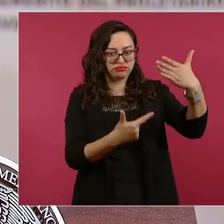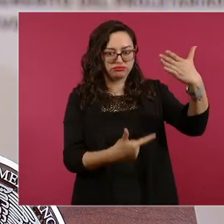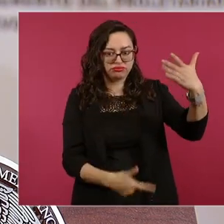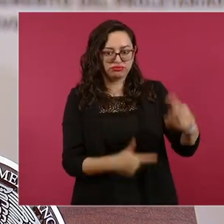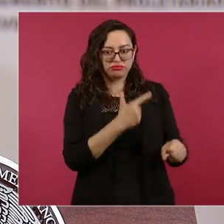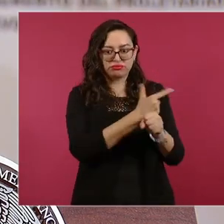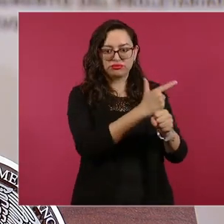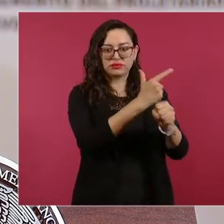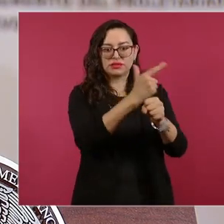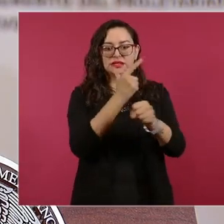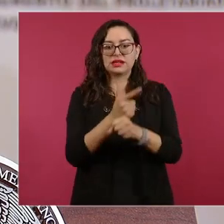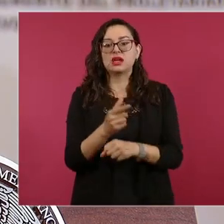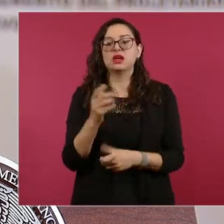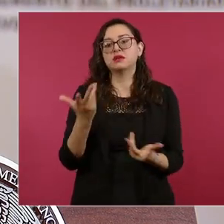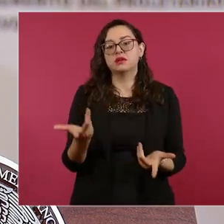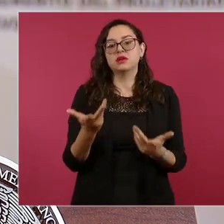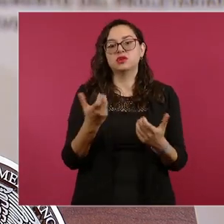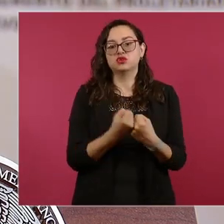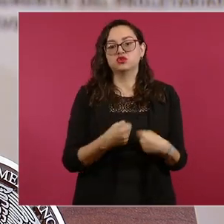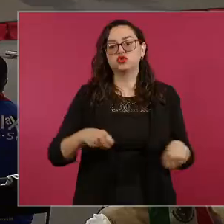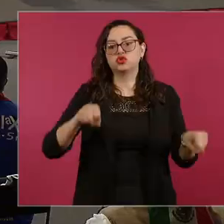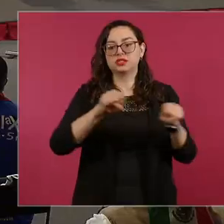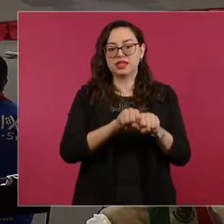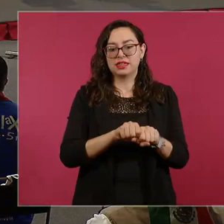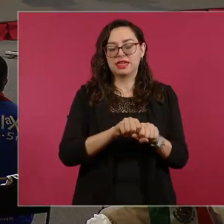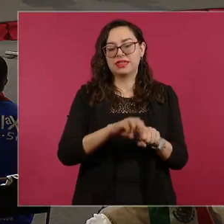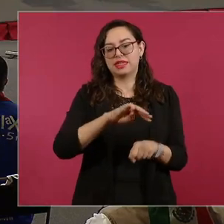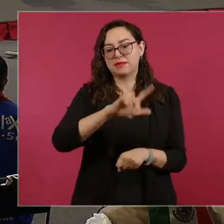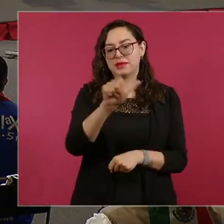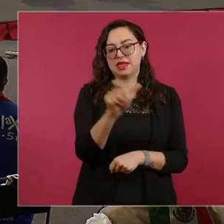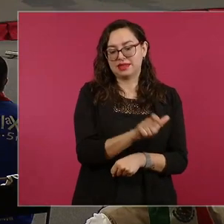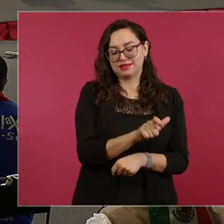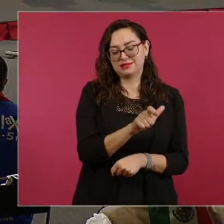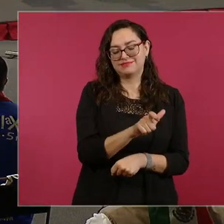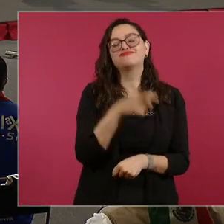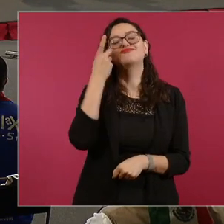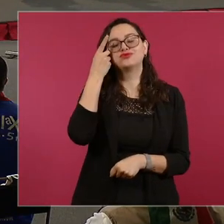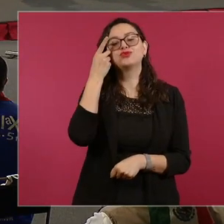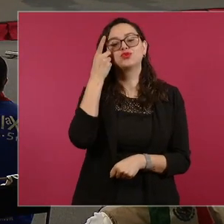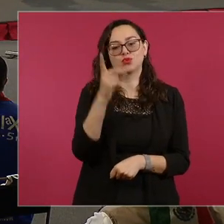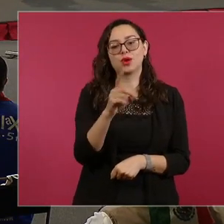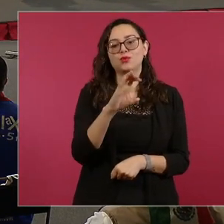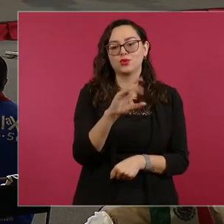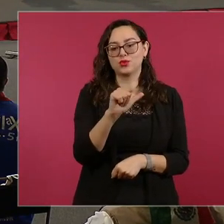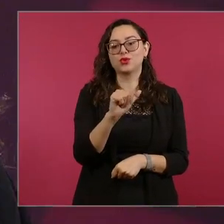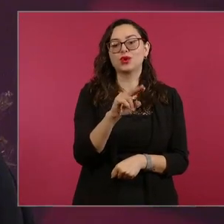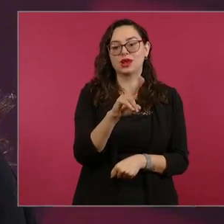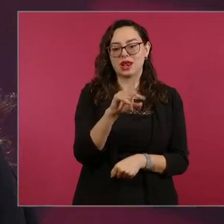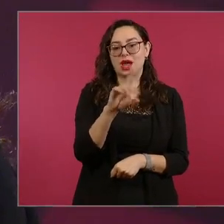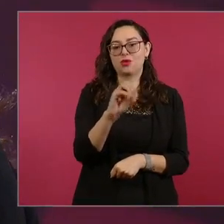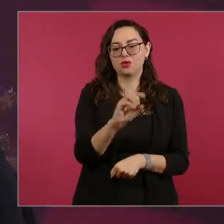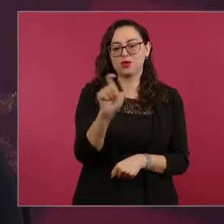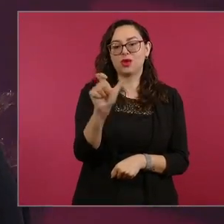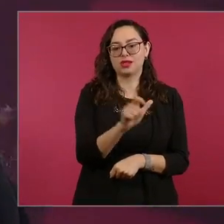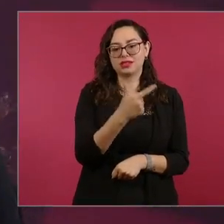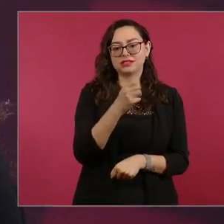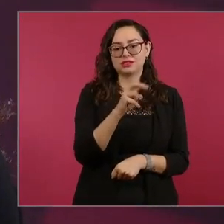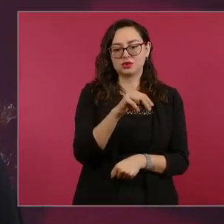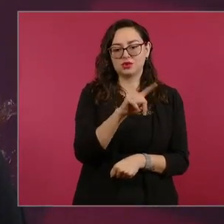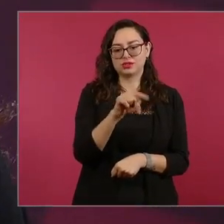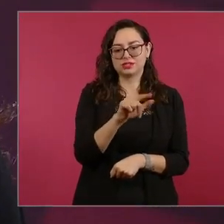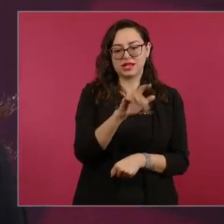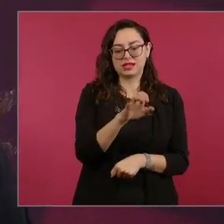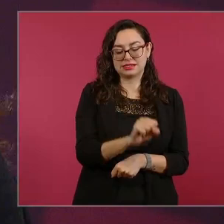Sociedad Civil MX del empresario Claudio X González en conjunto con el banquero Gabriel España. SDP